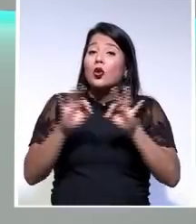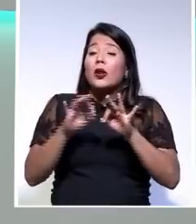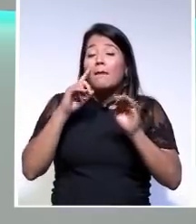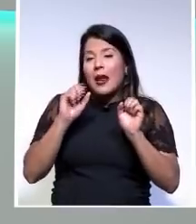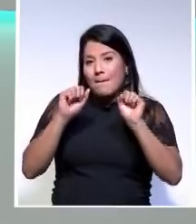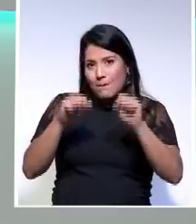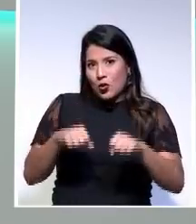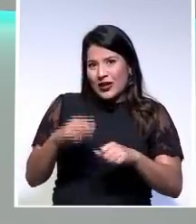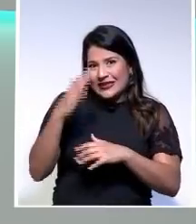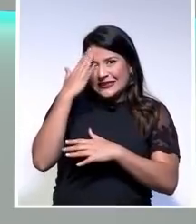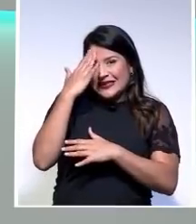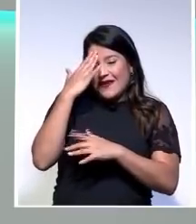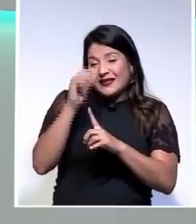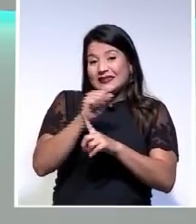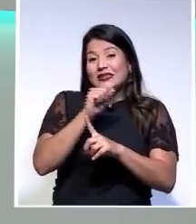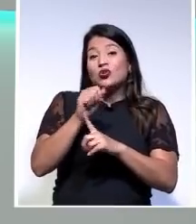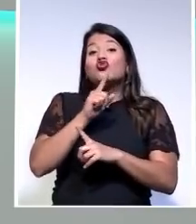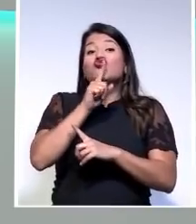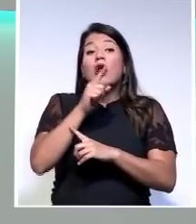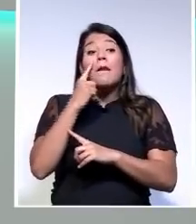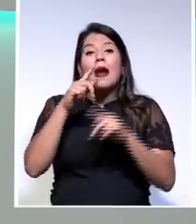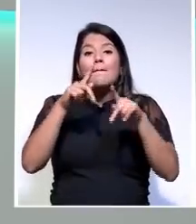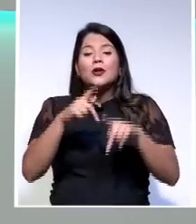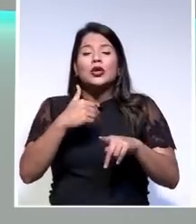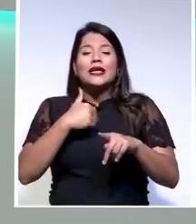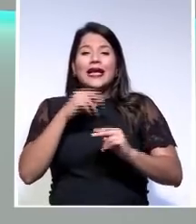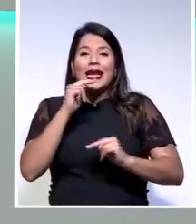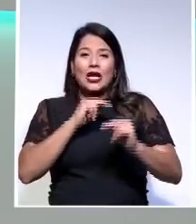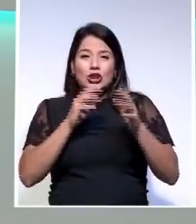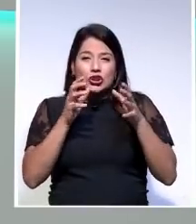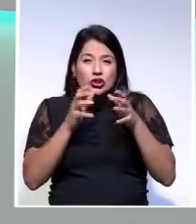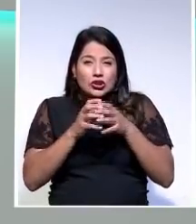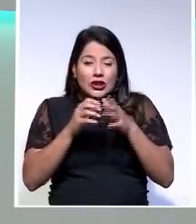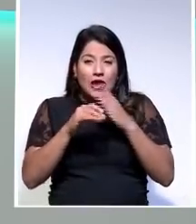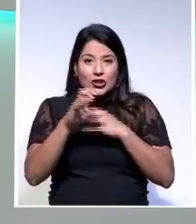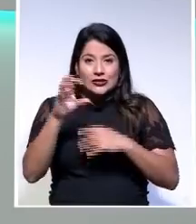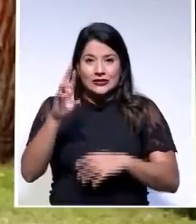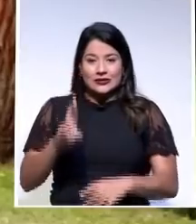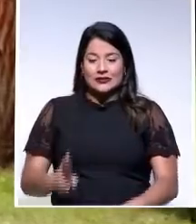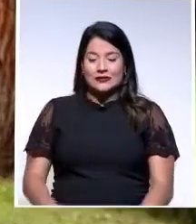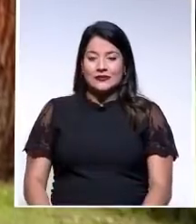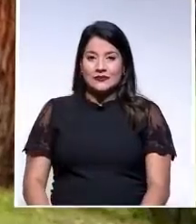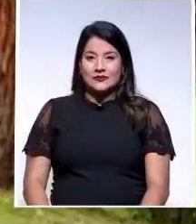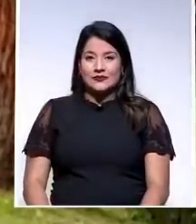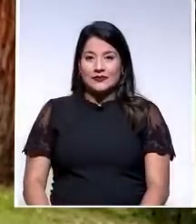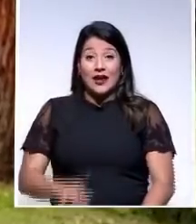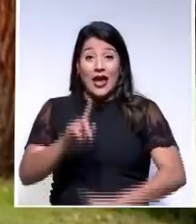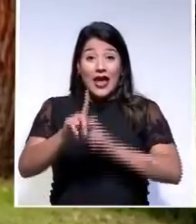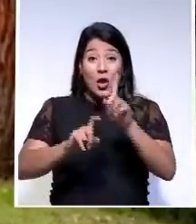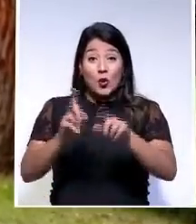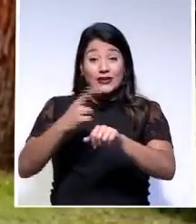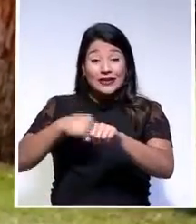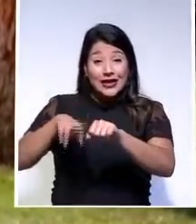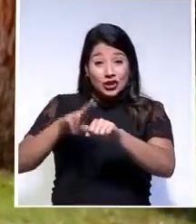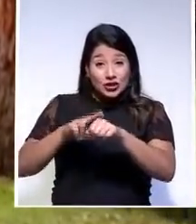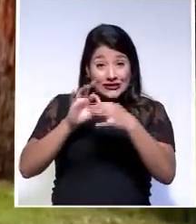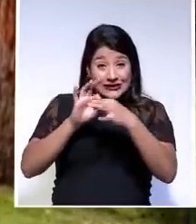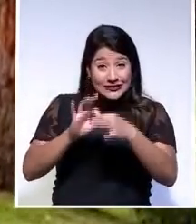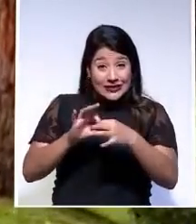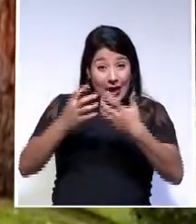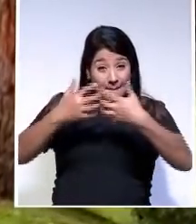la realidad de los microemprendimientos en el país. La Encuesta Nacional de Microempresas